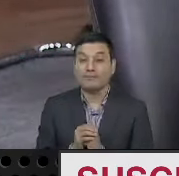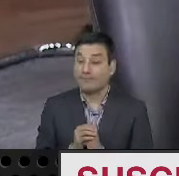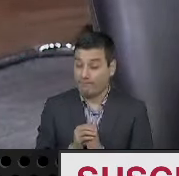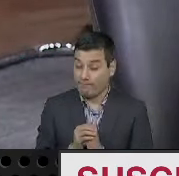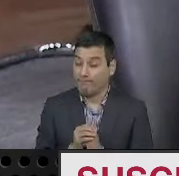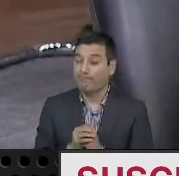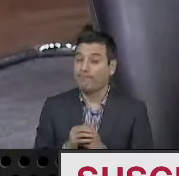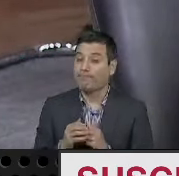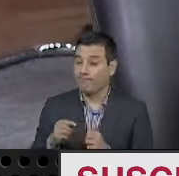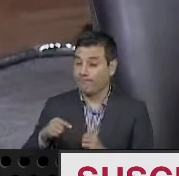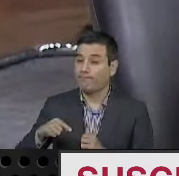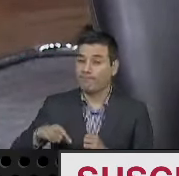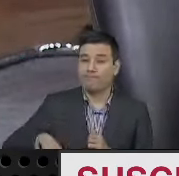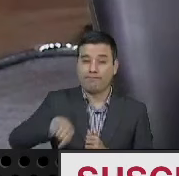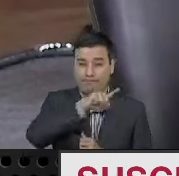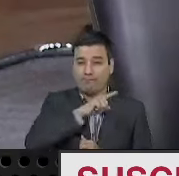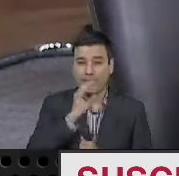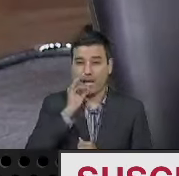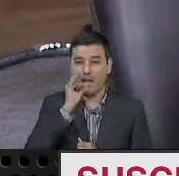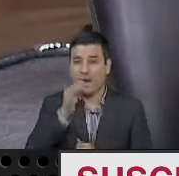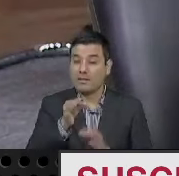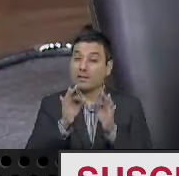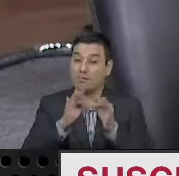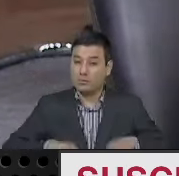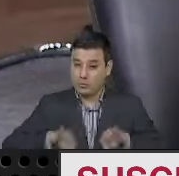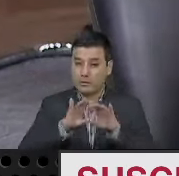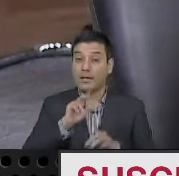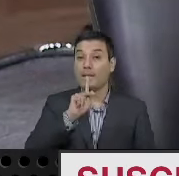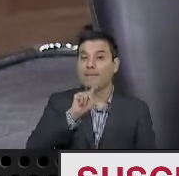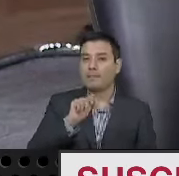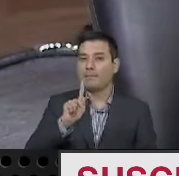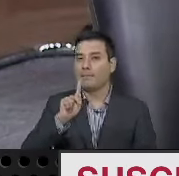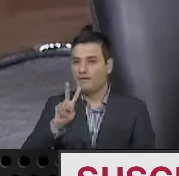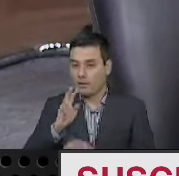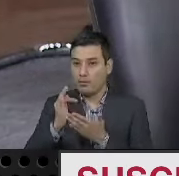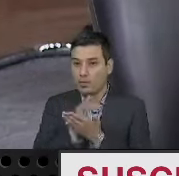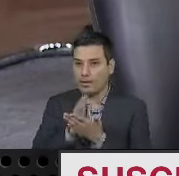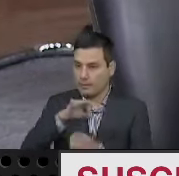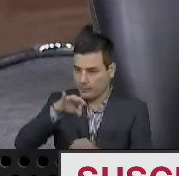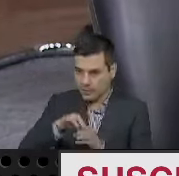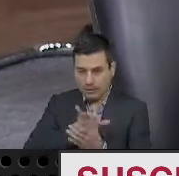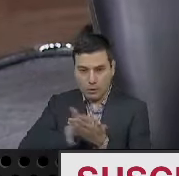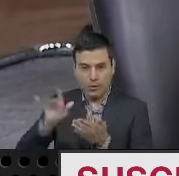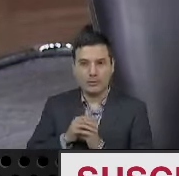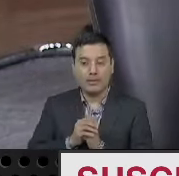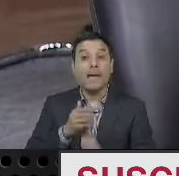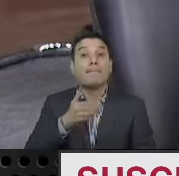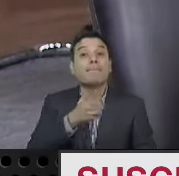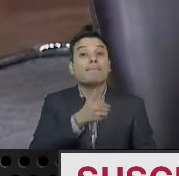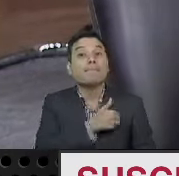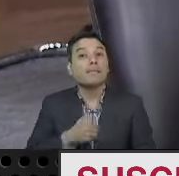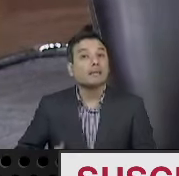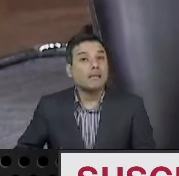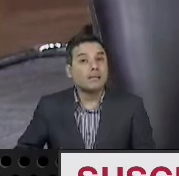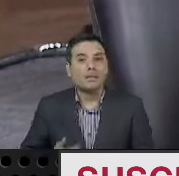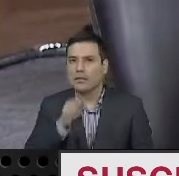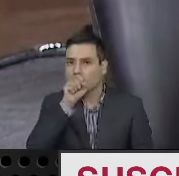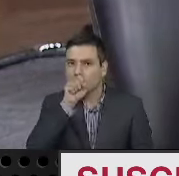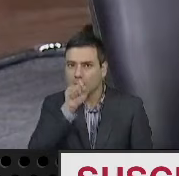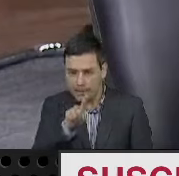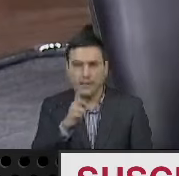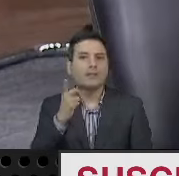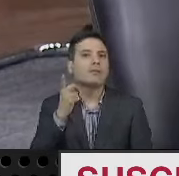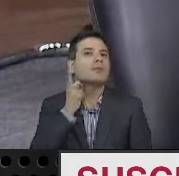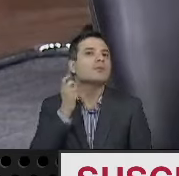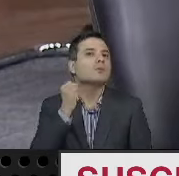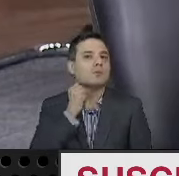insistir que es importante votar por el PT por el partido verde y por Morena en la presidencia de la República por supuesto pero también en las